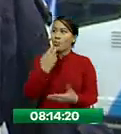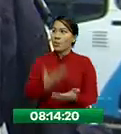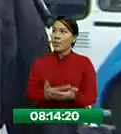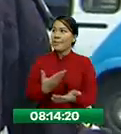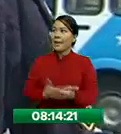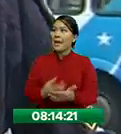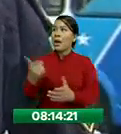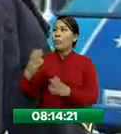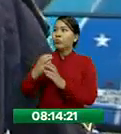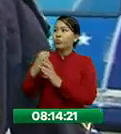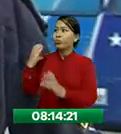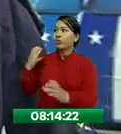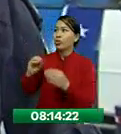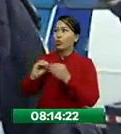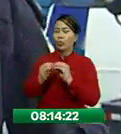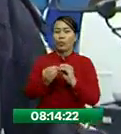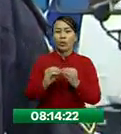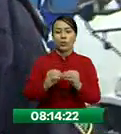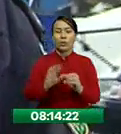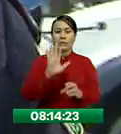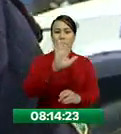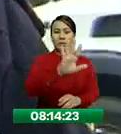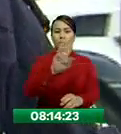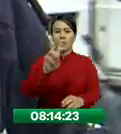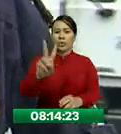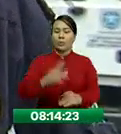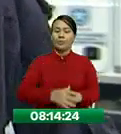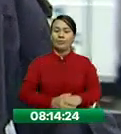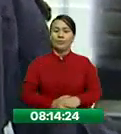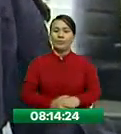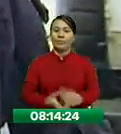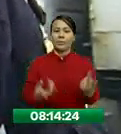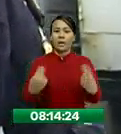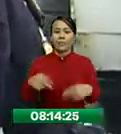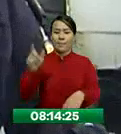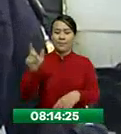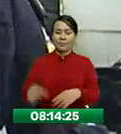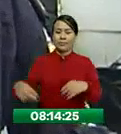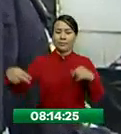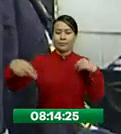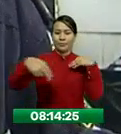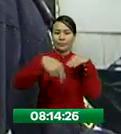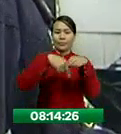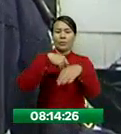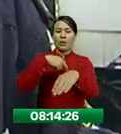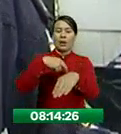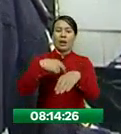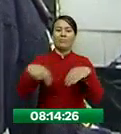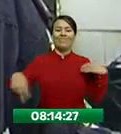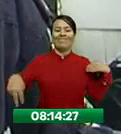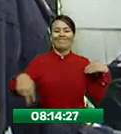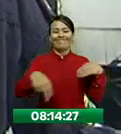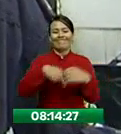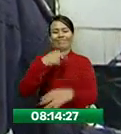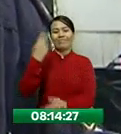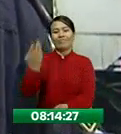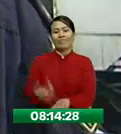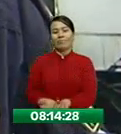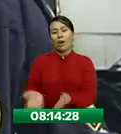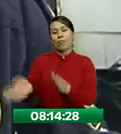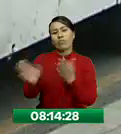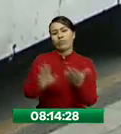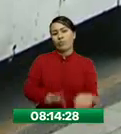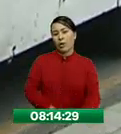micro de la línea 52 y un peatón, ¿no? La tipología corresponde a un atropello, lamentablemente con consecuencias